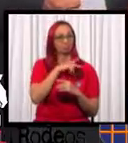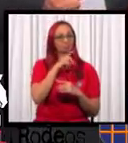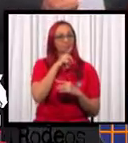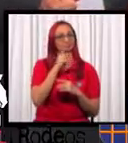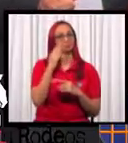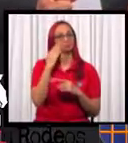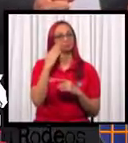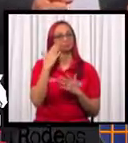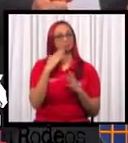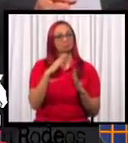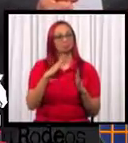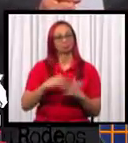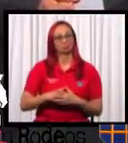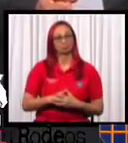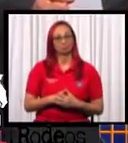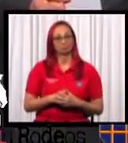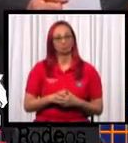claro.